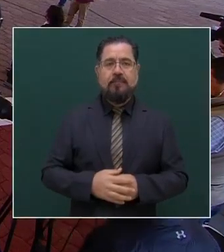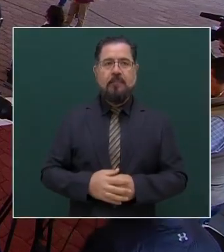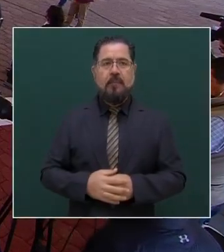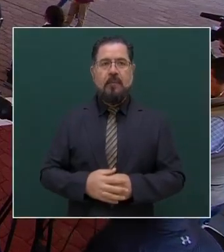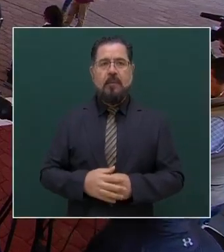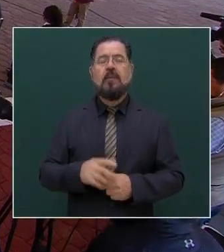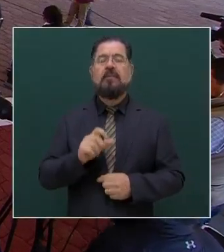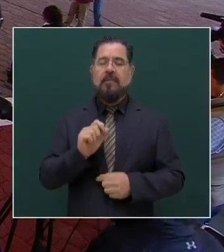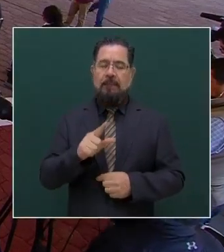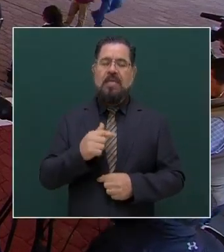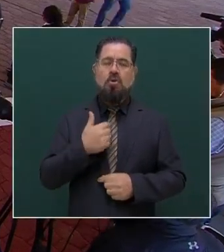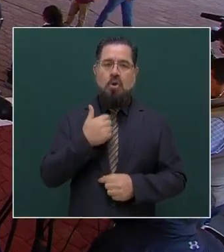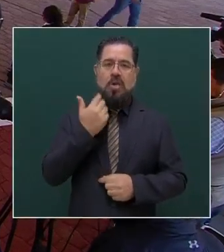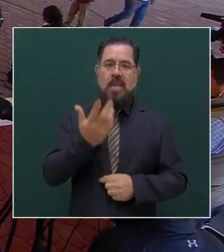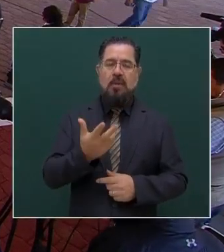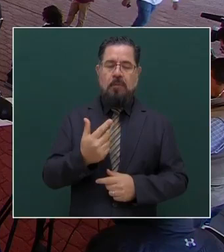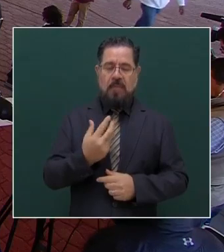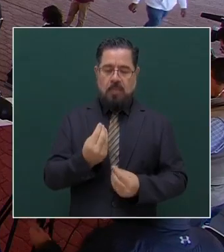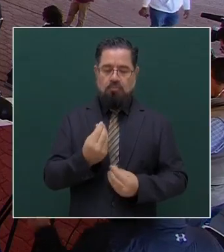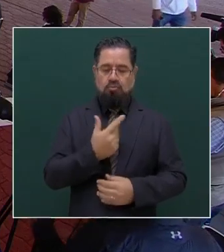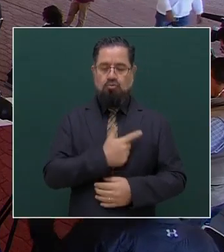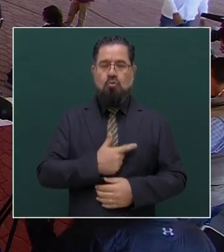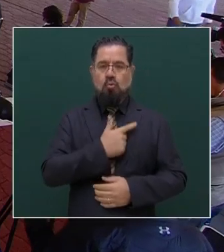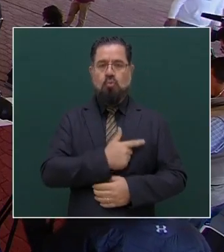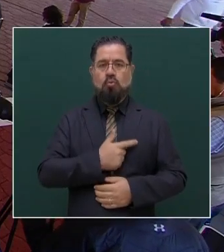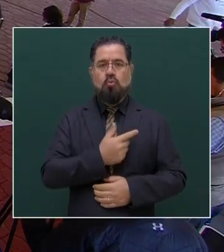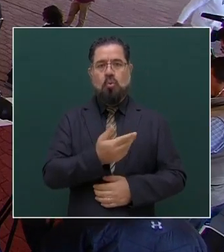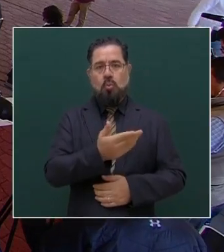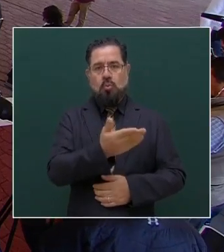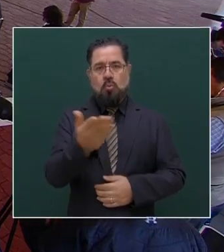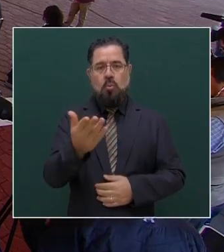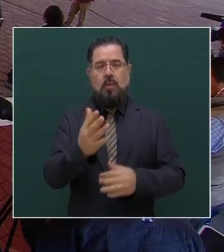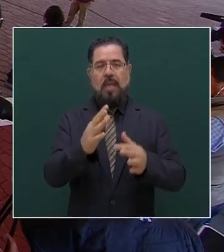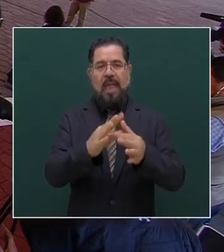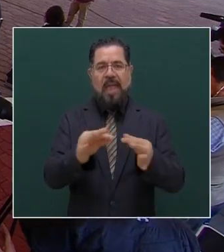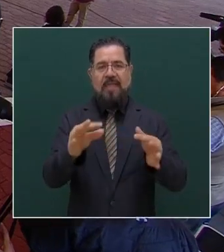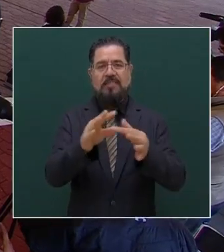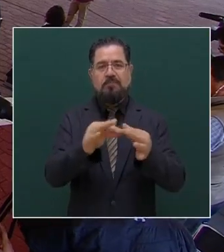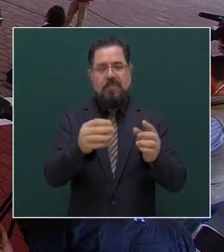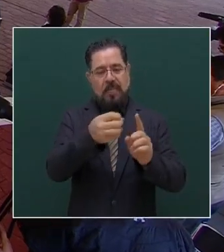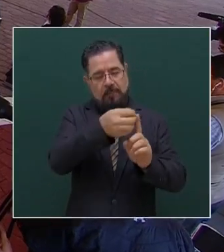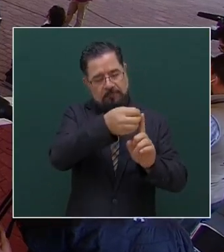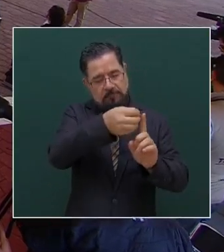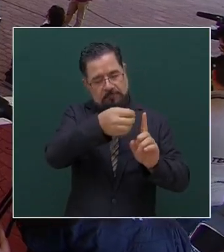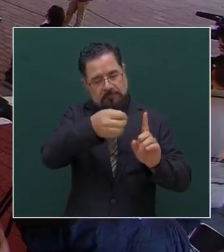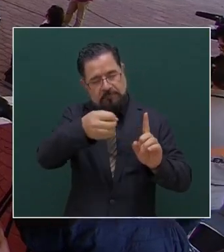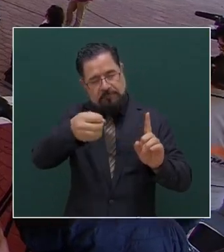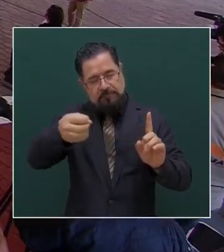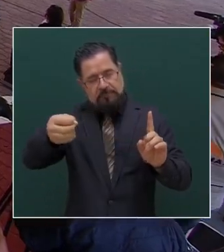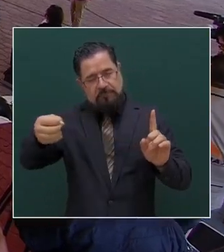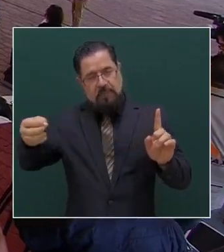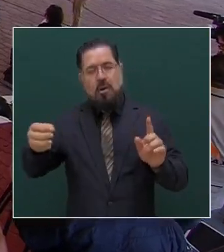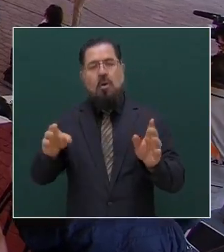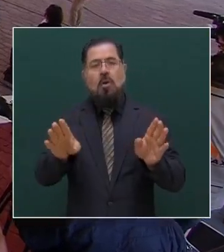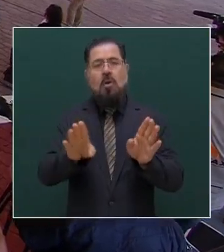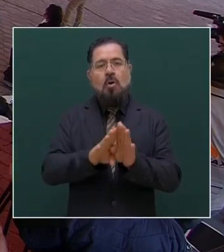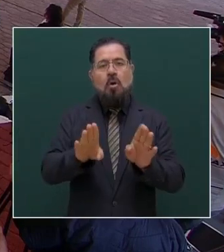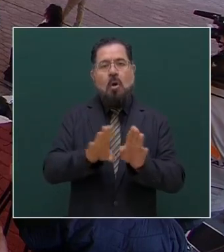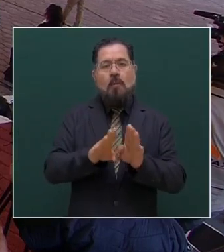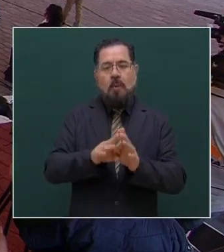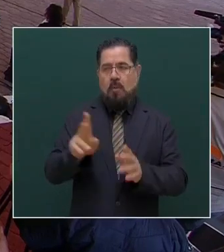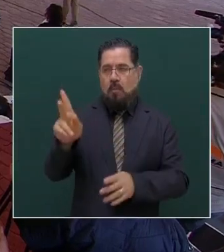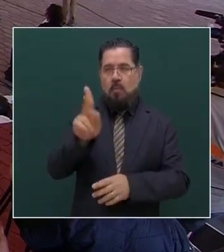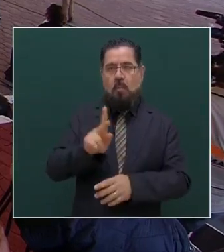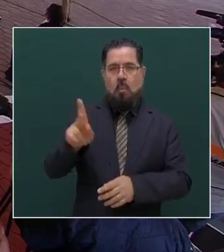me da mucho gusto que haya usted hecho una narrativa sobre las afectaciones que ha